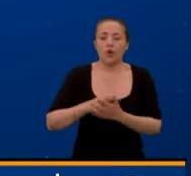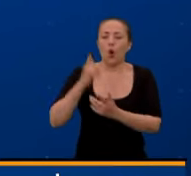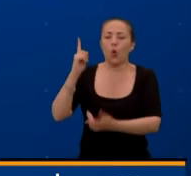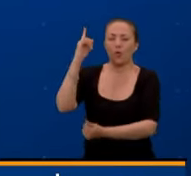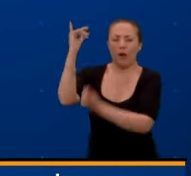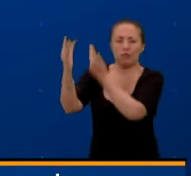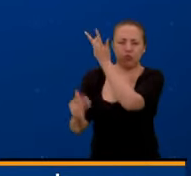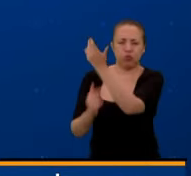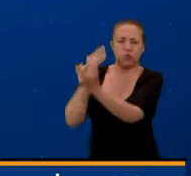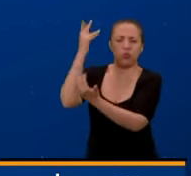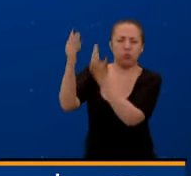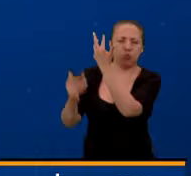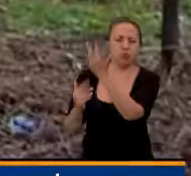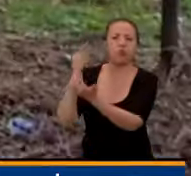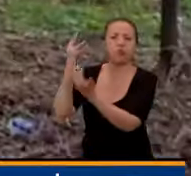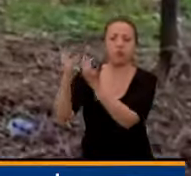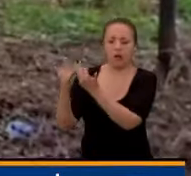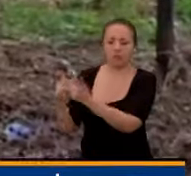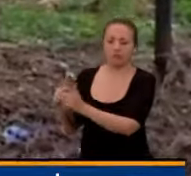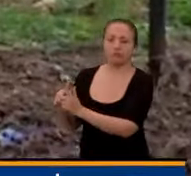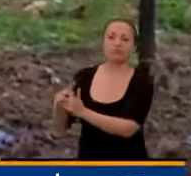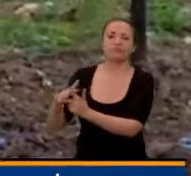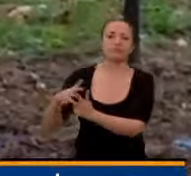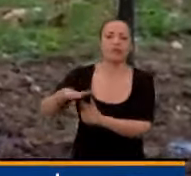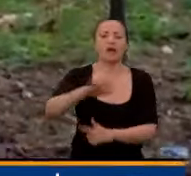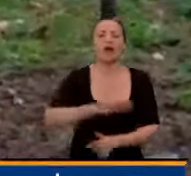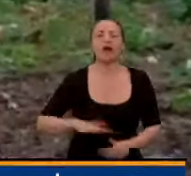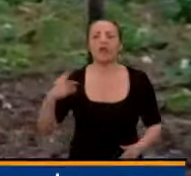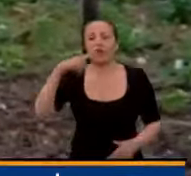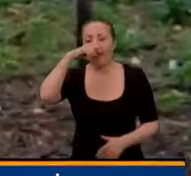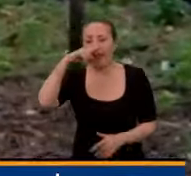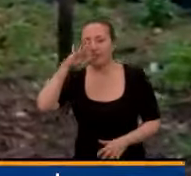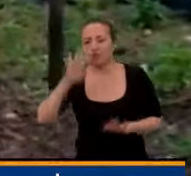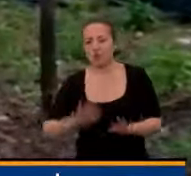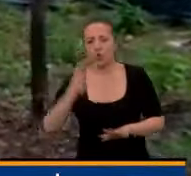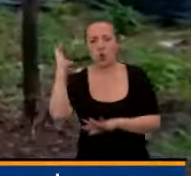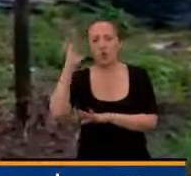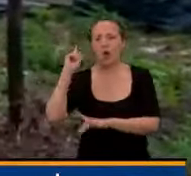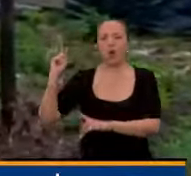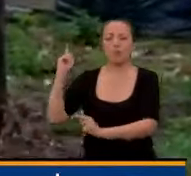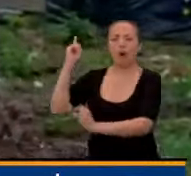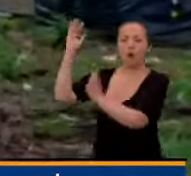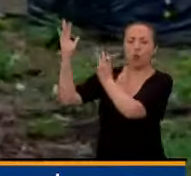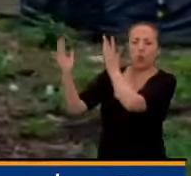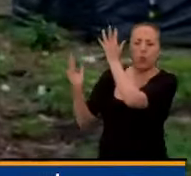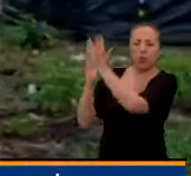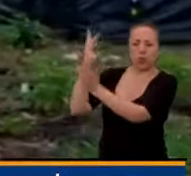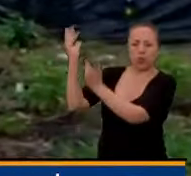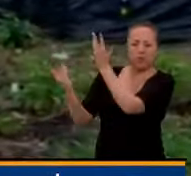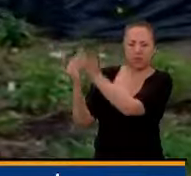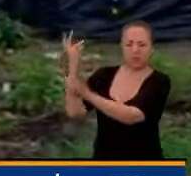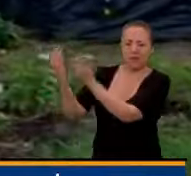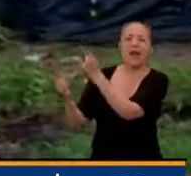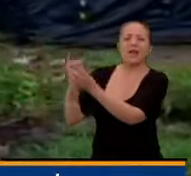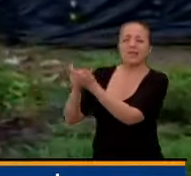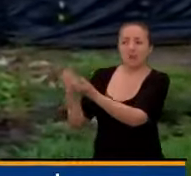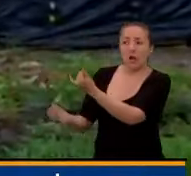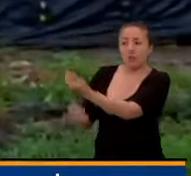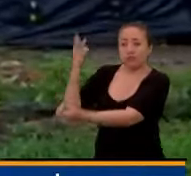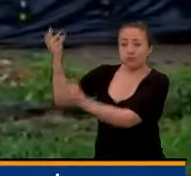forestales empiezan a pasarle factura a la Amazonía colombiana. Son los incendios de una forma masiva,